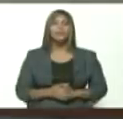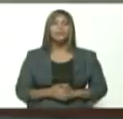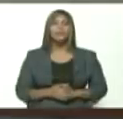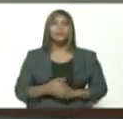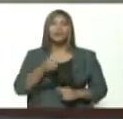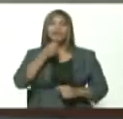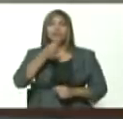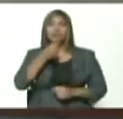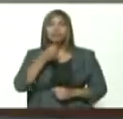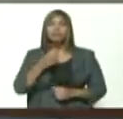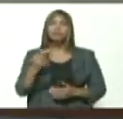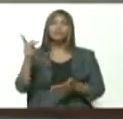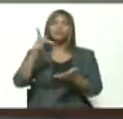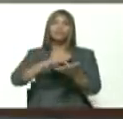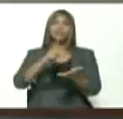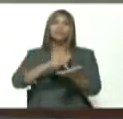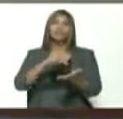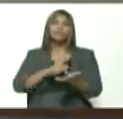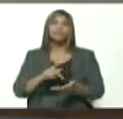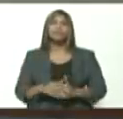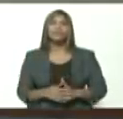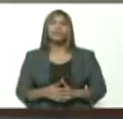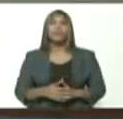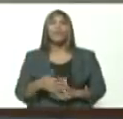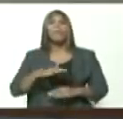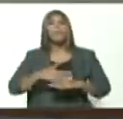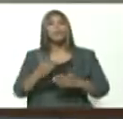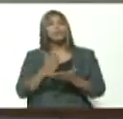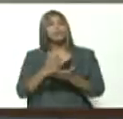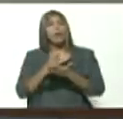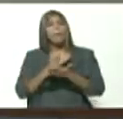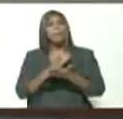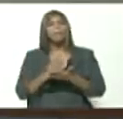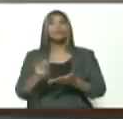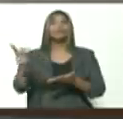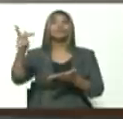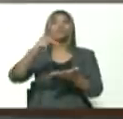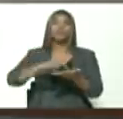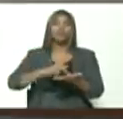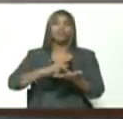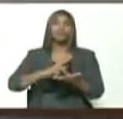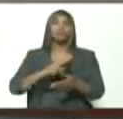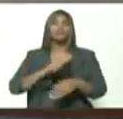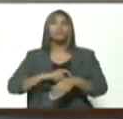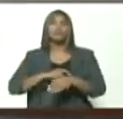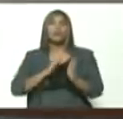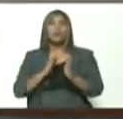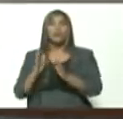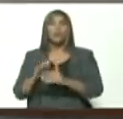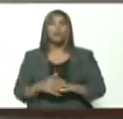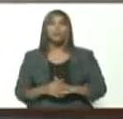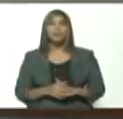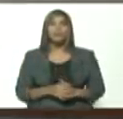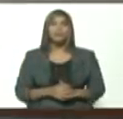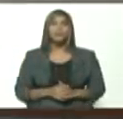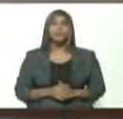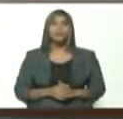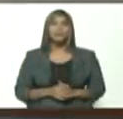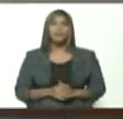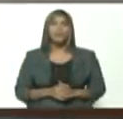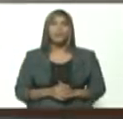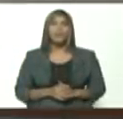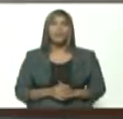prensa que se encuentran presentes por asistir, como siempre, puntualmente a estas convocatorias.